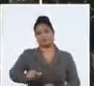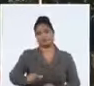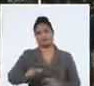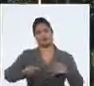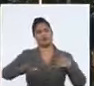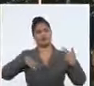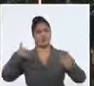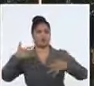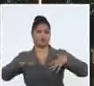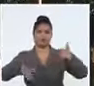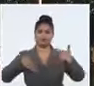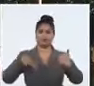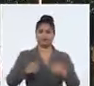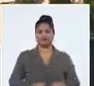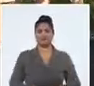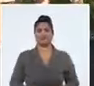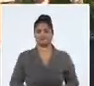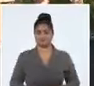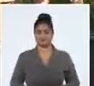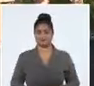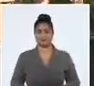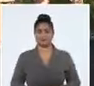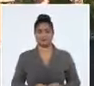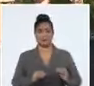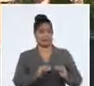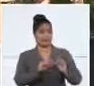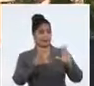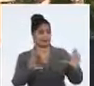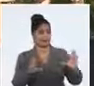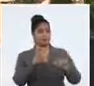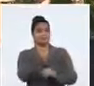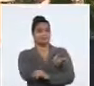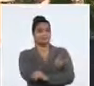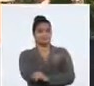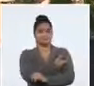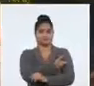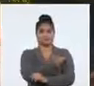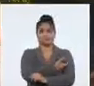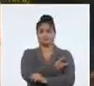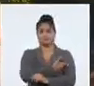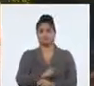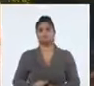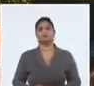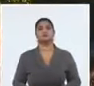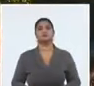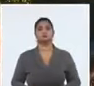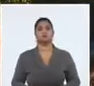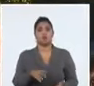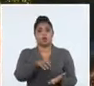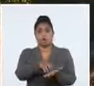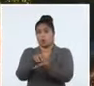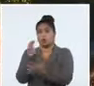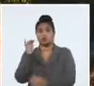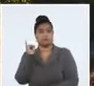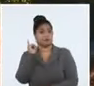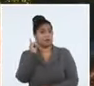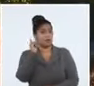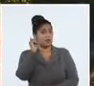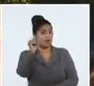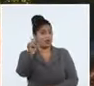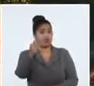no cesó durante la mañana, en dependencia de la cita organizada. Yo me levanté temprano, hice